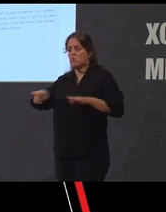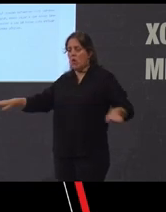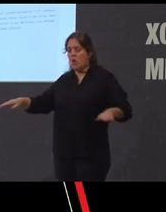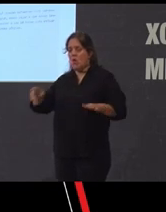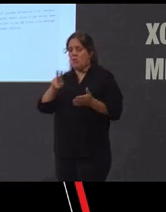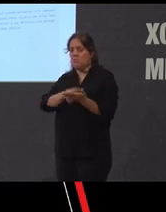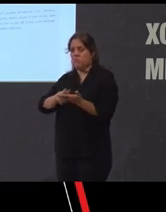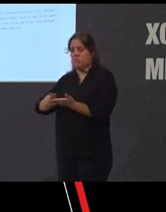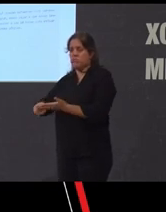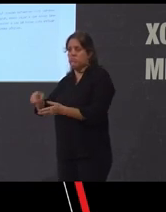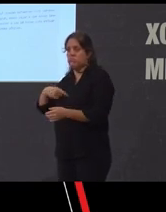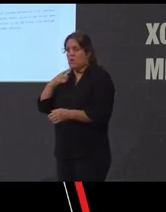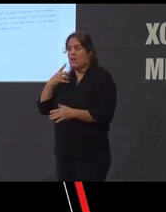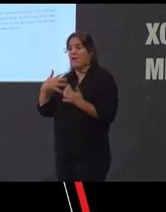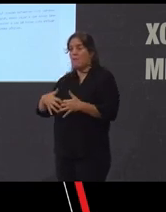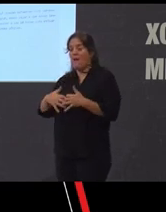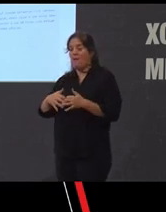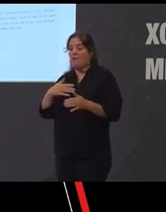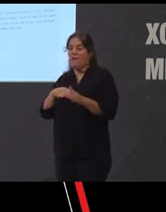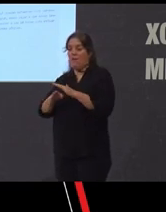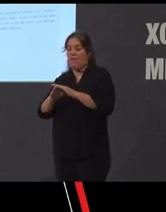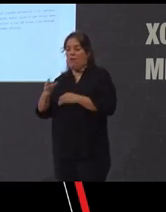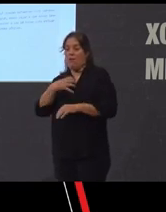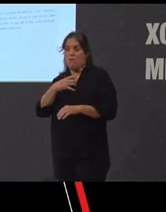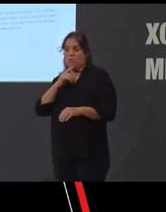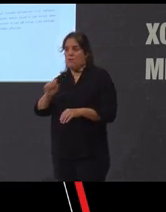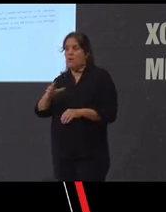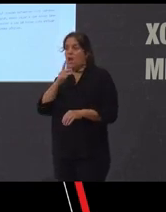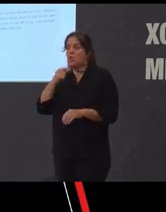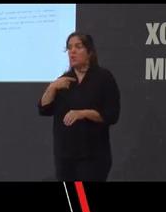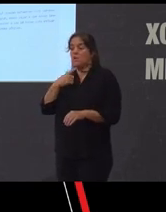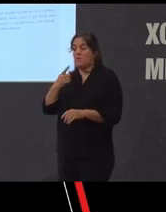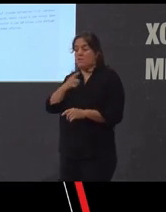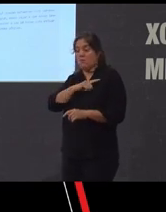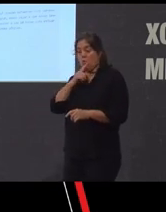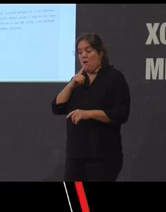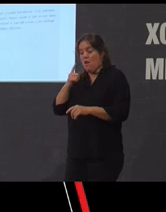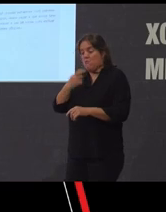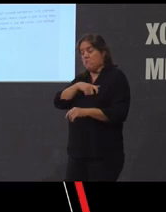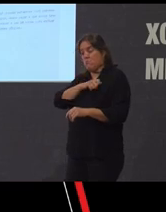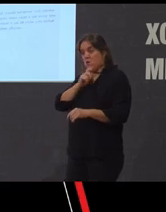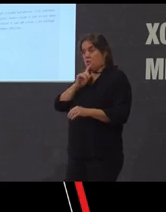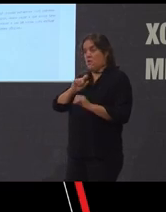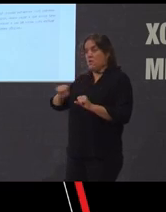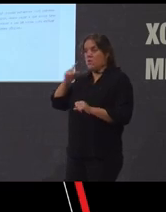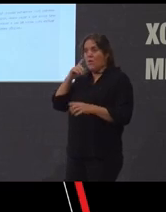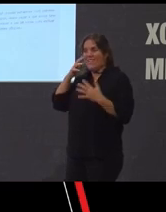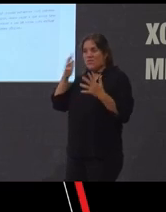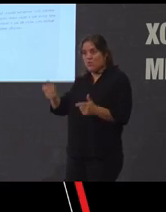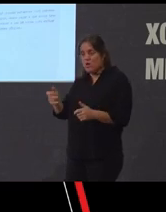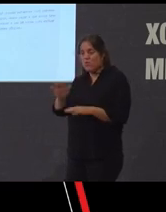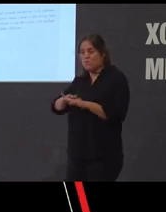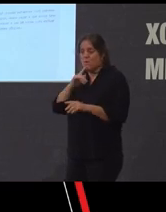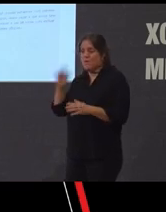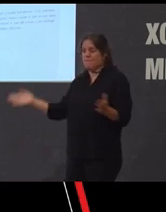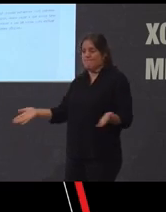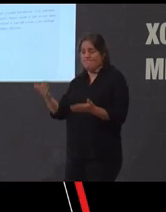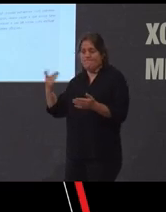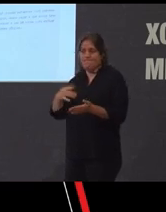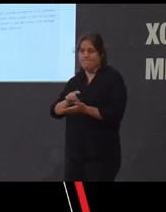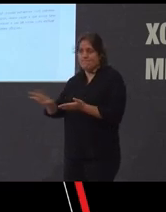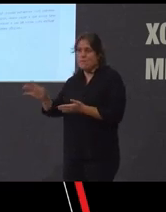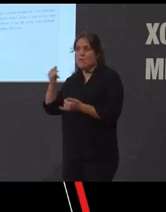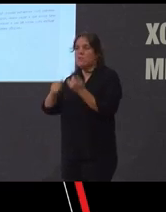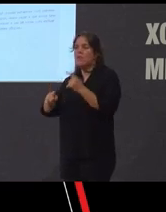agraria. La fuerza pública desplegó grandes esfuerzos para persuadirlos, pero no lo pudo lograr. dando lugar a que estos trabajos se tuvieran que suspender